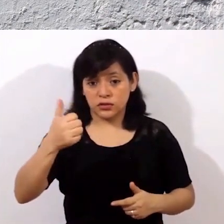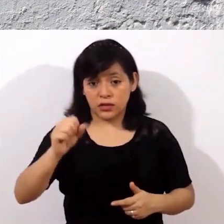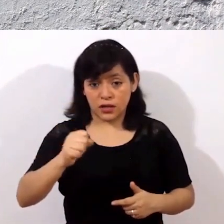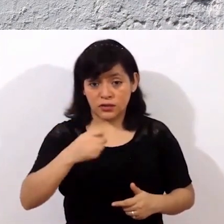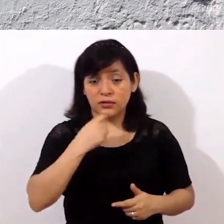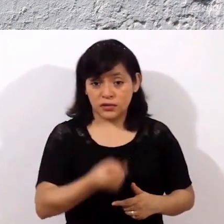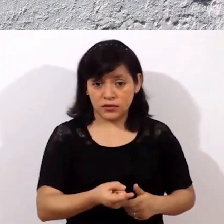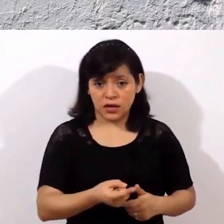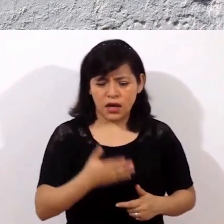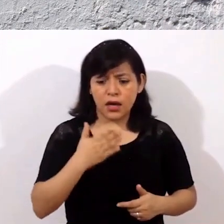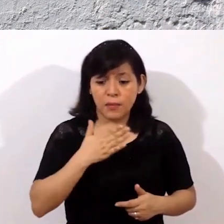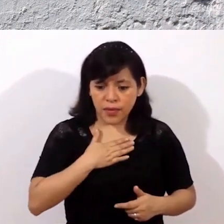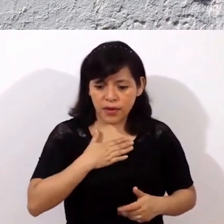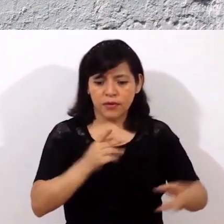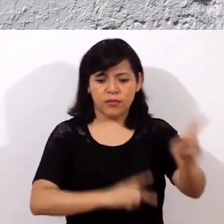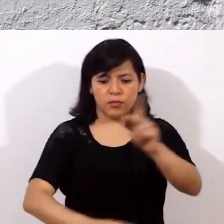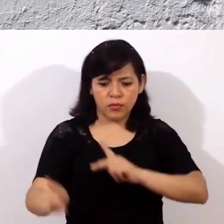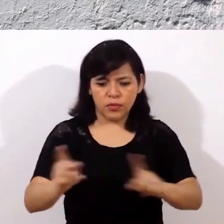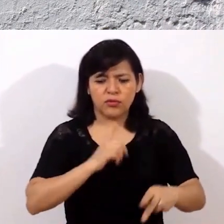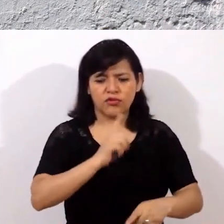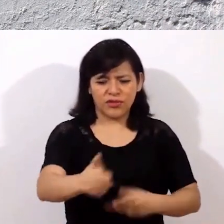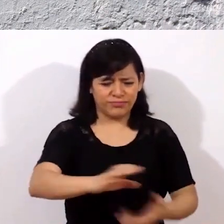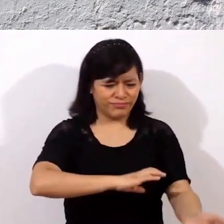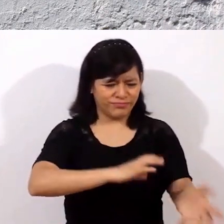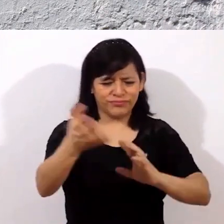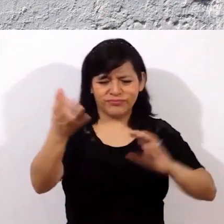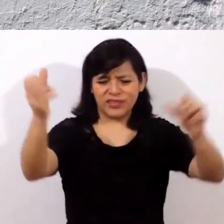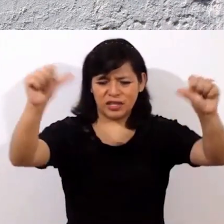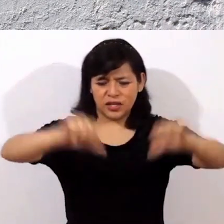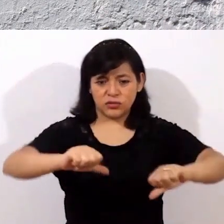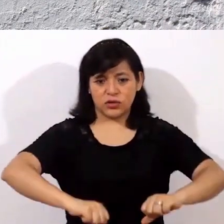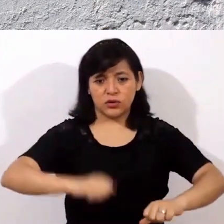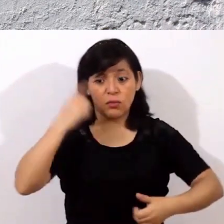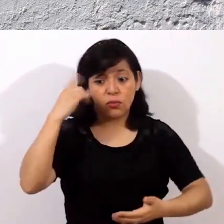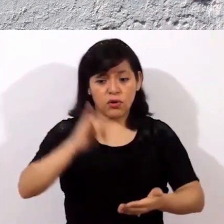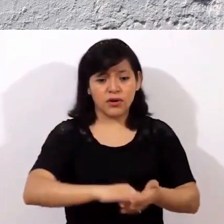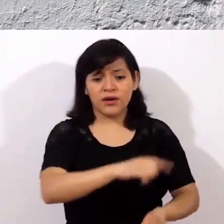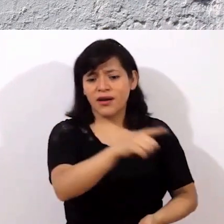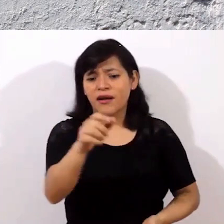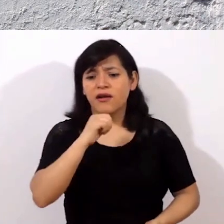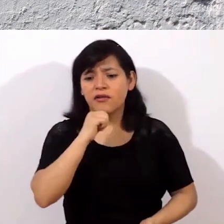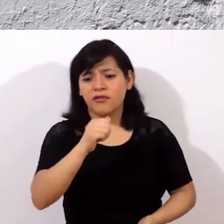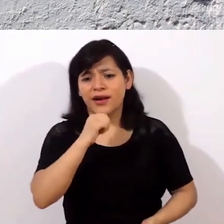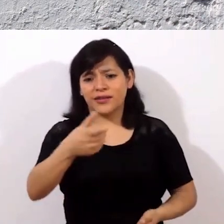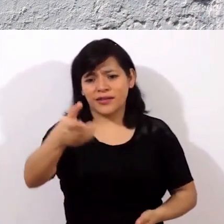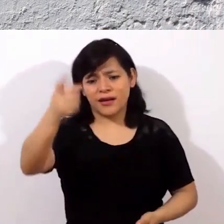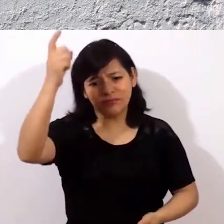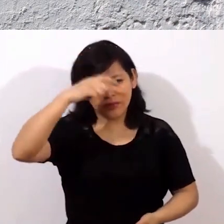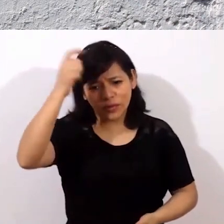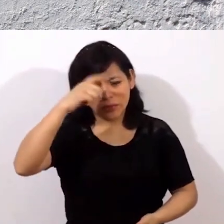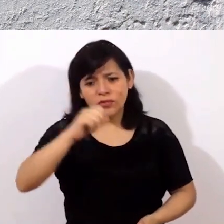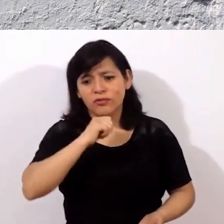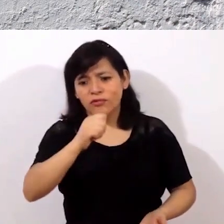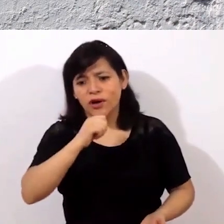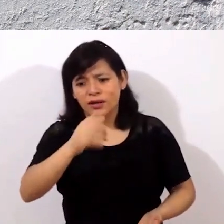fue destruido. ¿Por qué? Porque le faltó conocimiento. O la Biblia te mantiene lejos